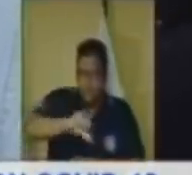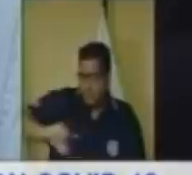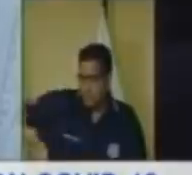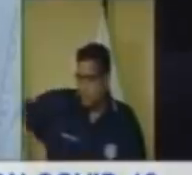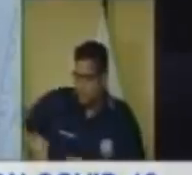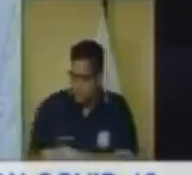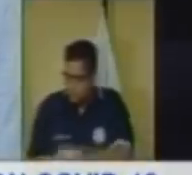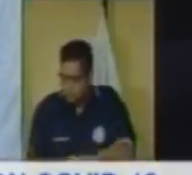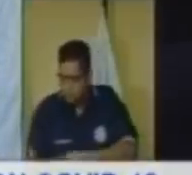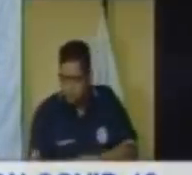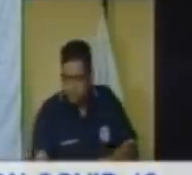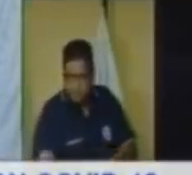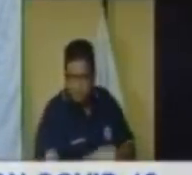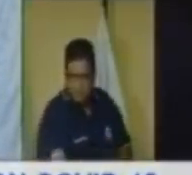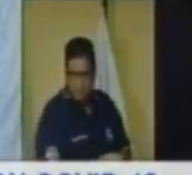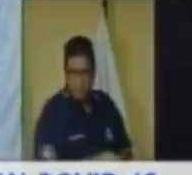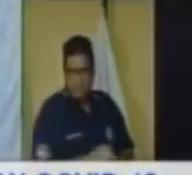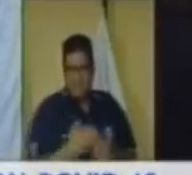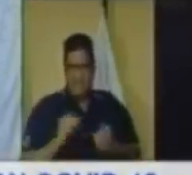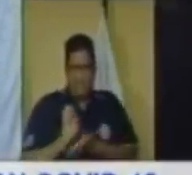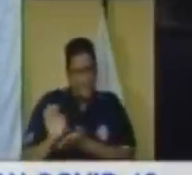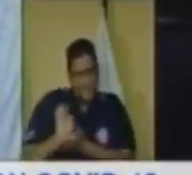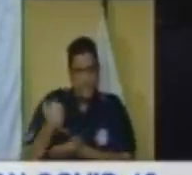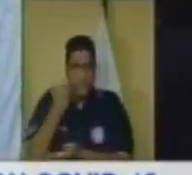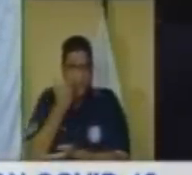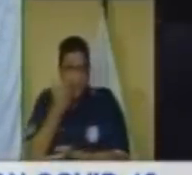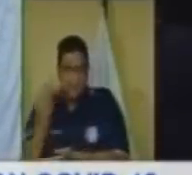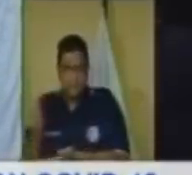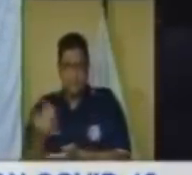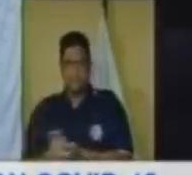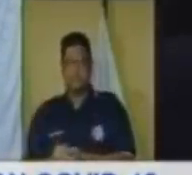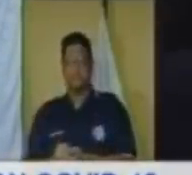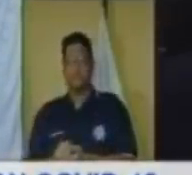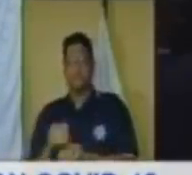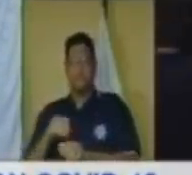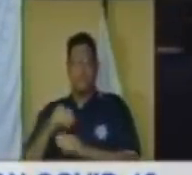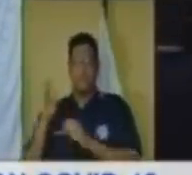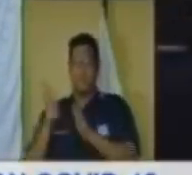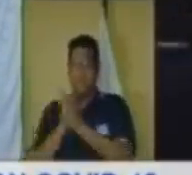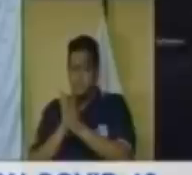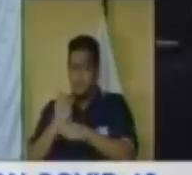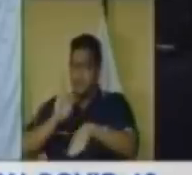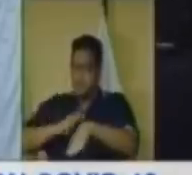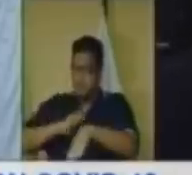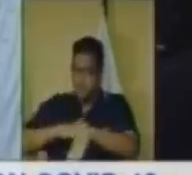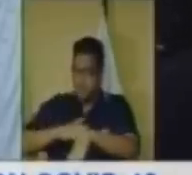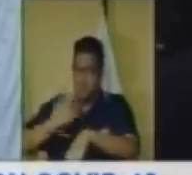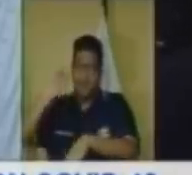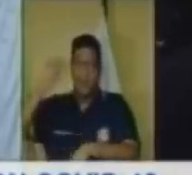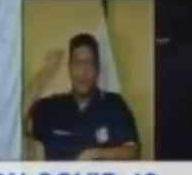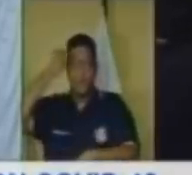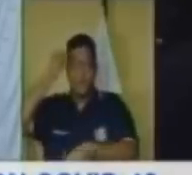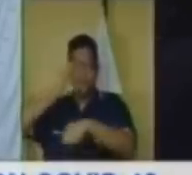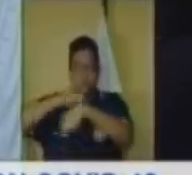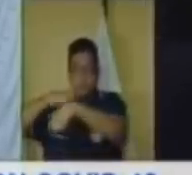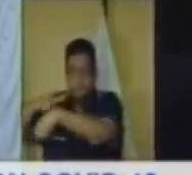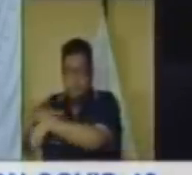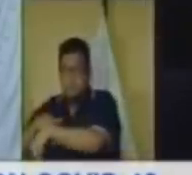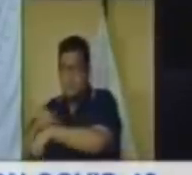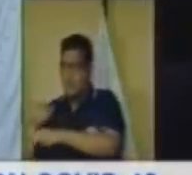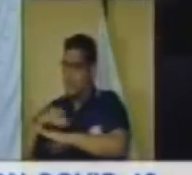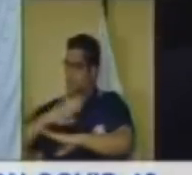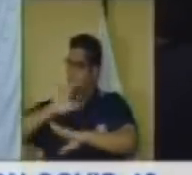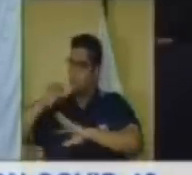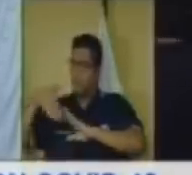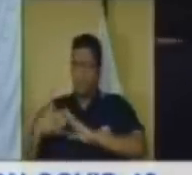Así también informa el gobierno que todas las compras se van a ejecutar por Guatecompras